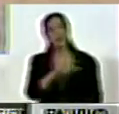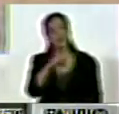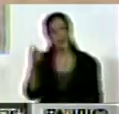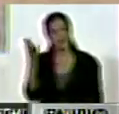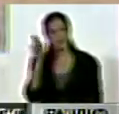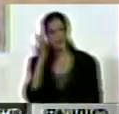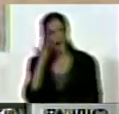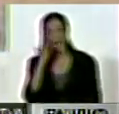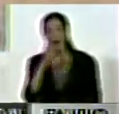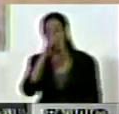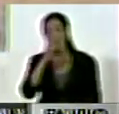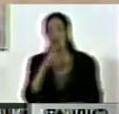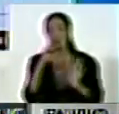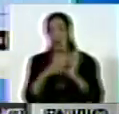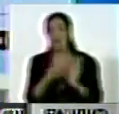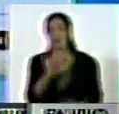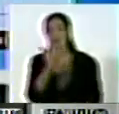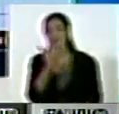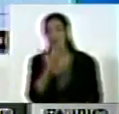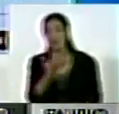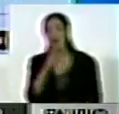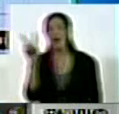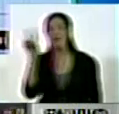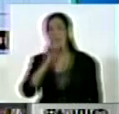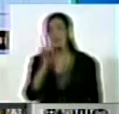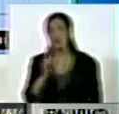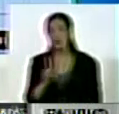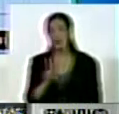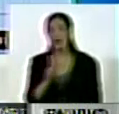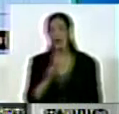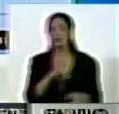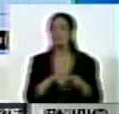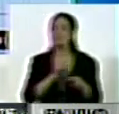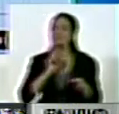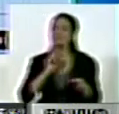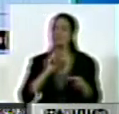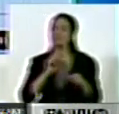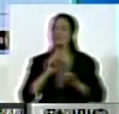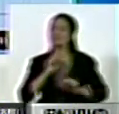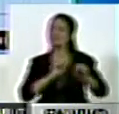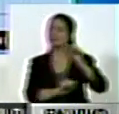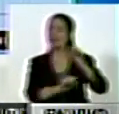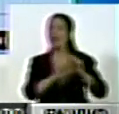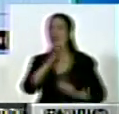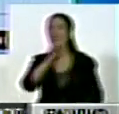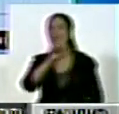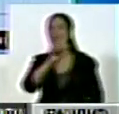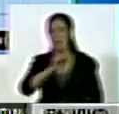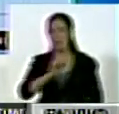saben, en el año 2005, Venezuela retiró a la DEA de Venezuela.